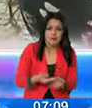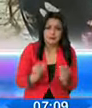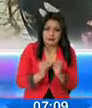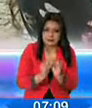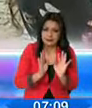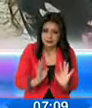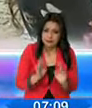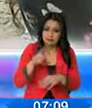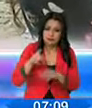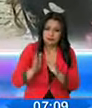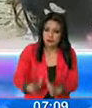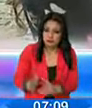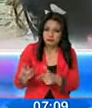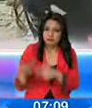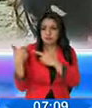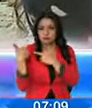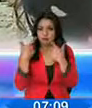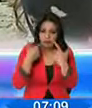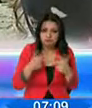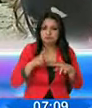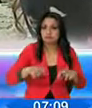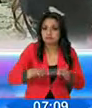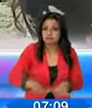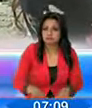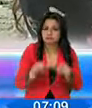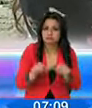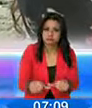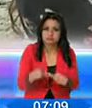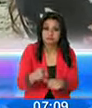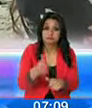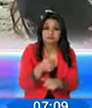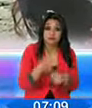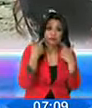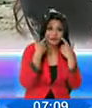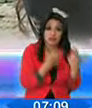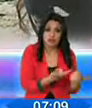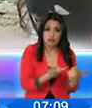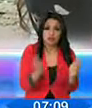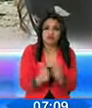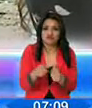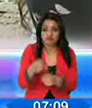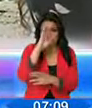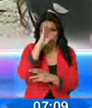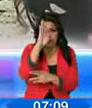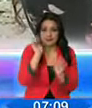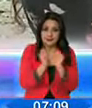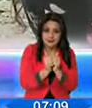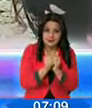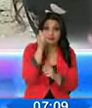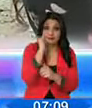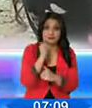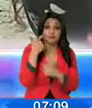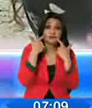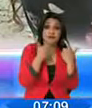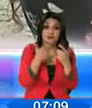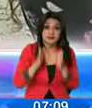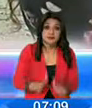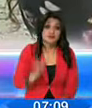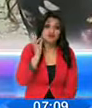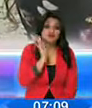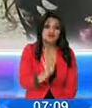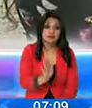de más pericias que se hagan. Nosotros estamos trabajando conjuntamente con la fiscalía. El día de ayer la señora fiscal me ha pedido